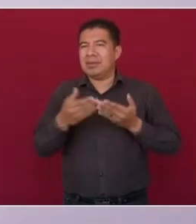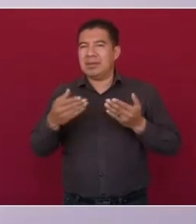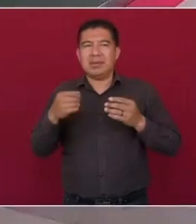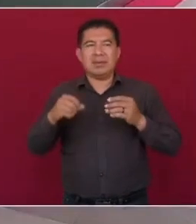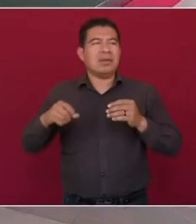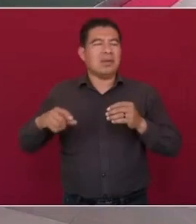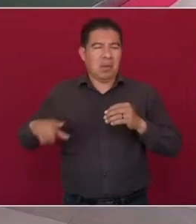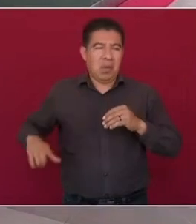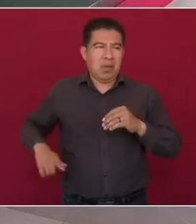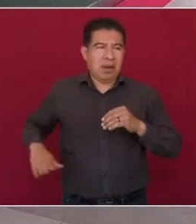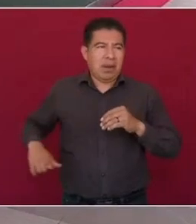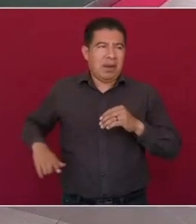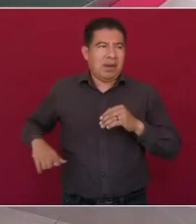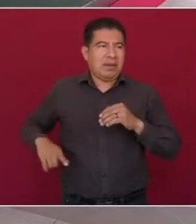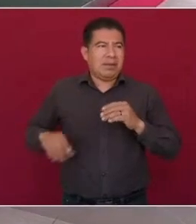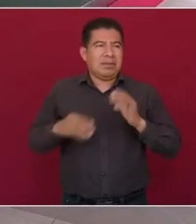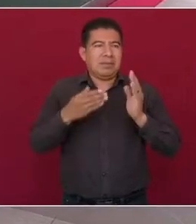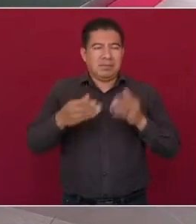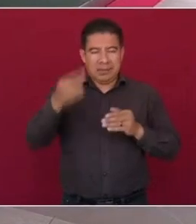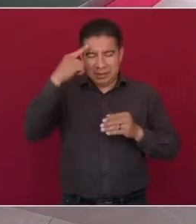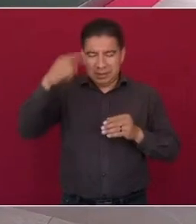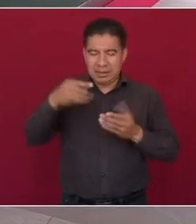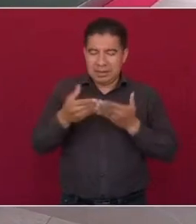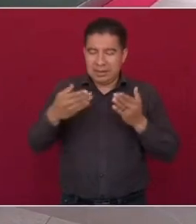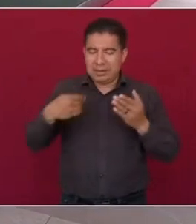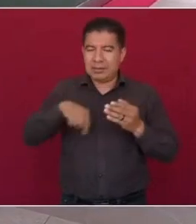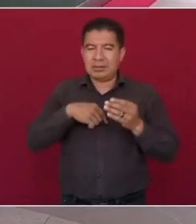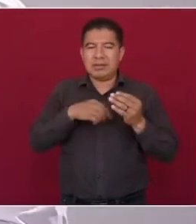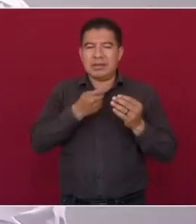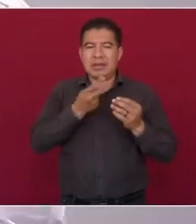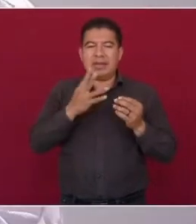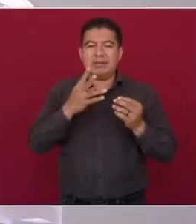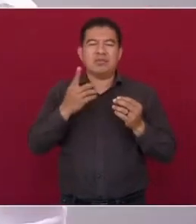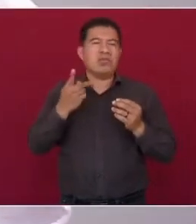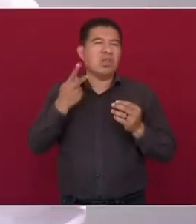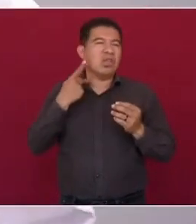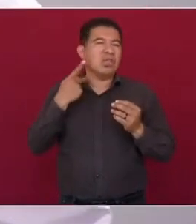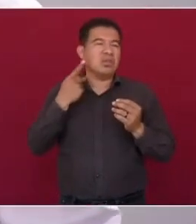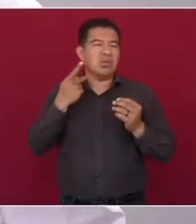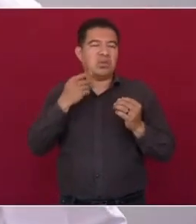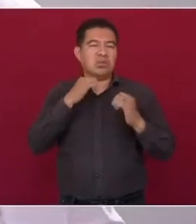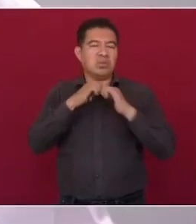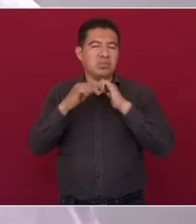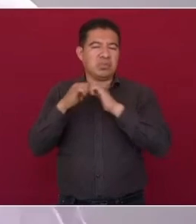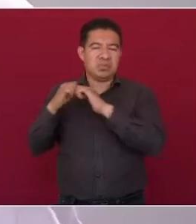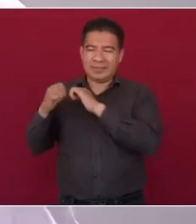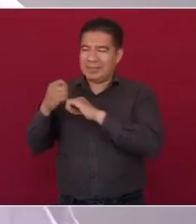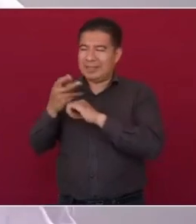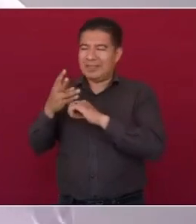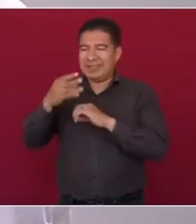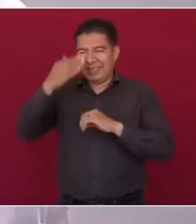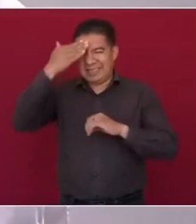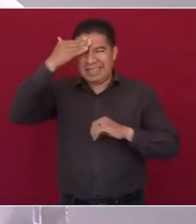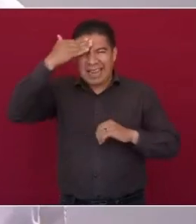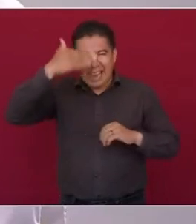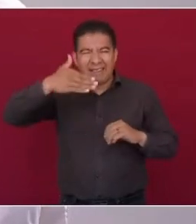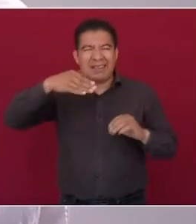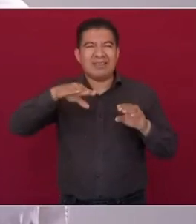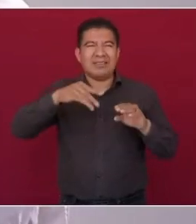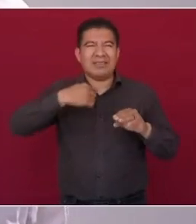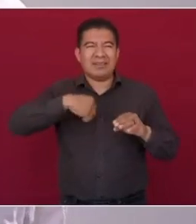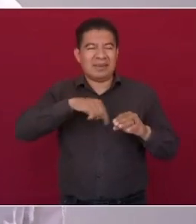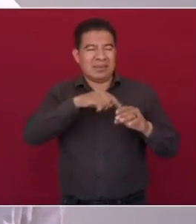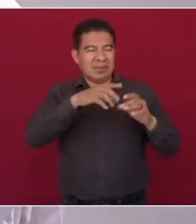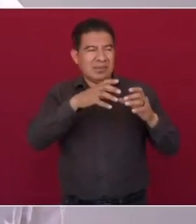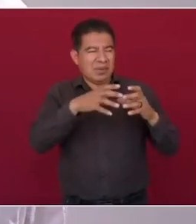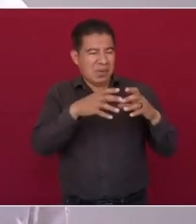al gobierno, nuestros adversarios tendrán que entender que ningún grupo, por